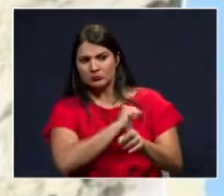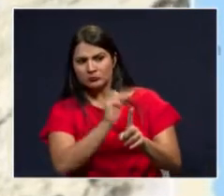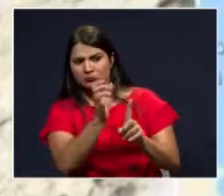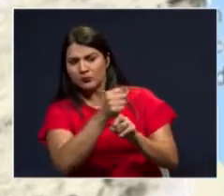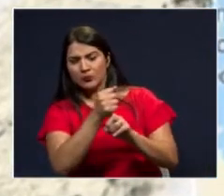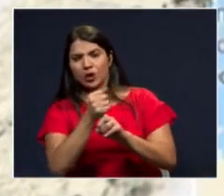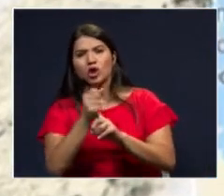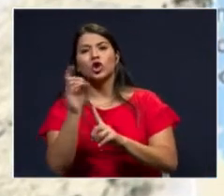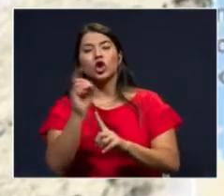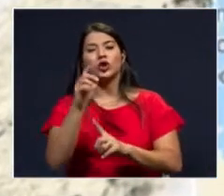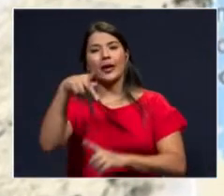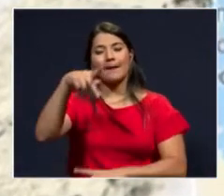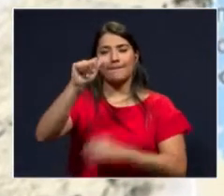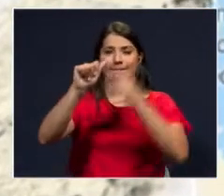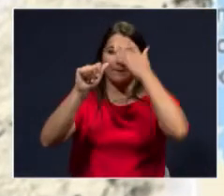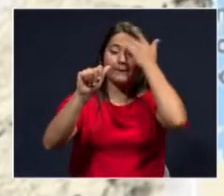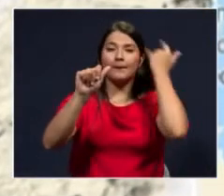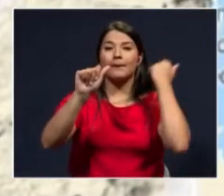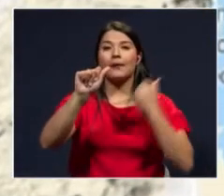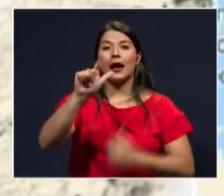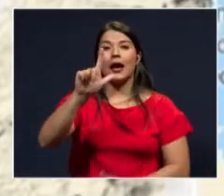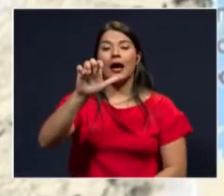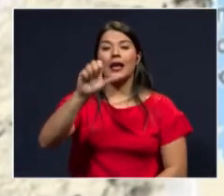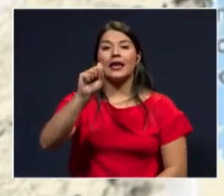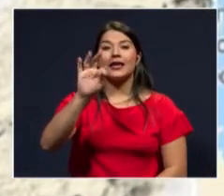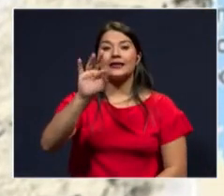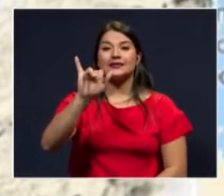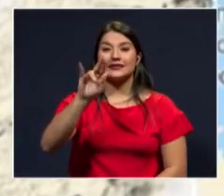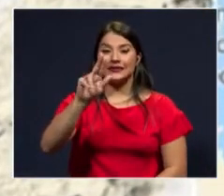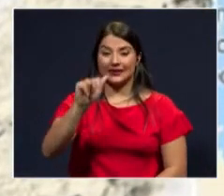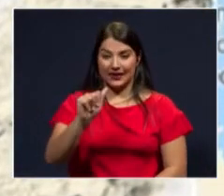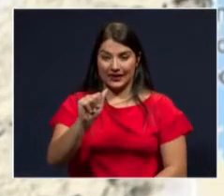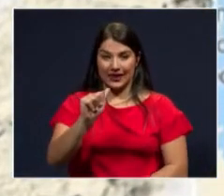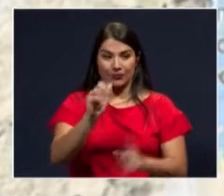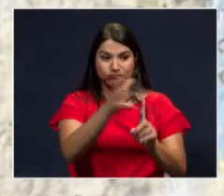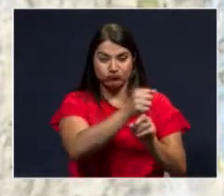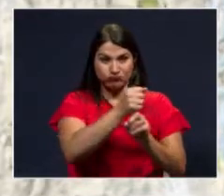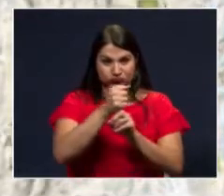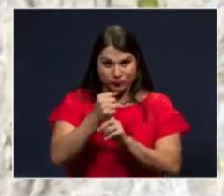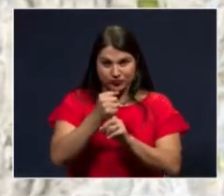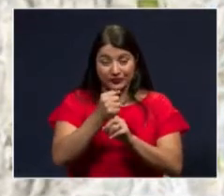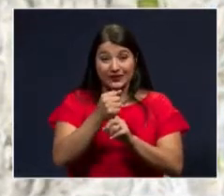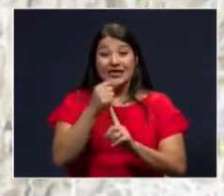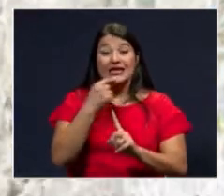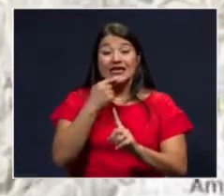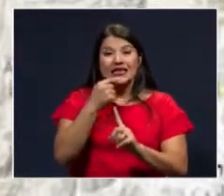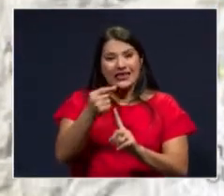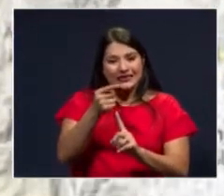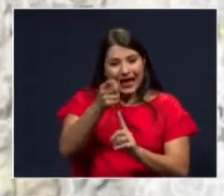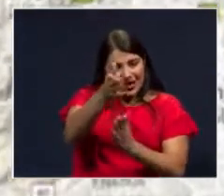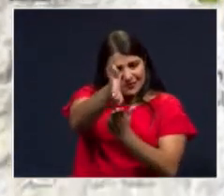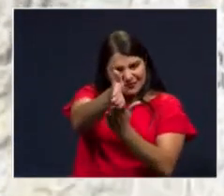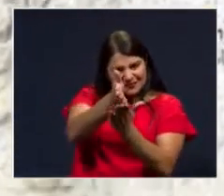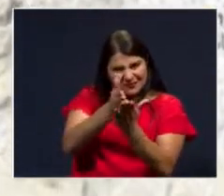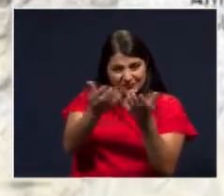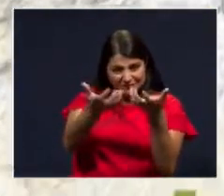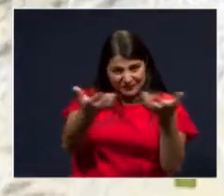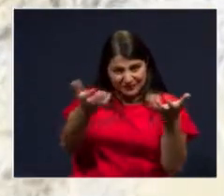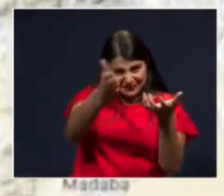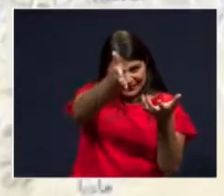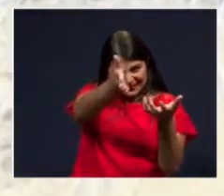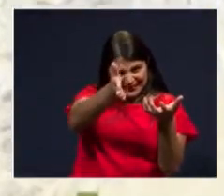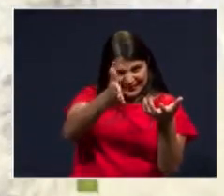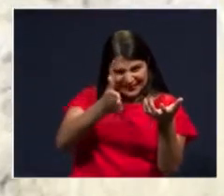en relaciones internacionales, Antonio Barrios, esta zona es dividida por retenes militares que marcan la diferencia entre el